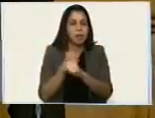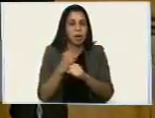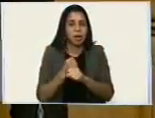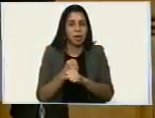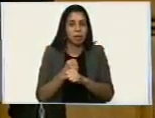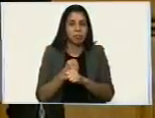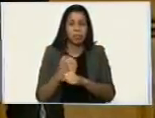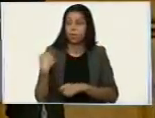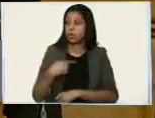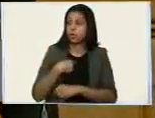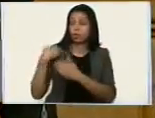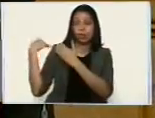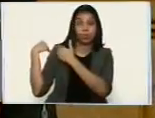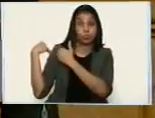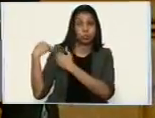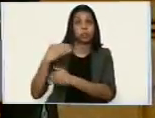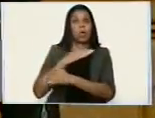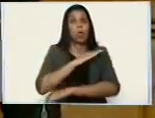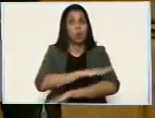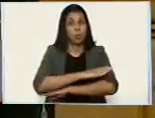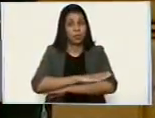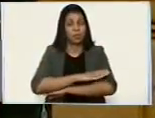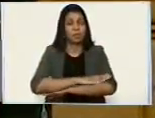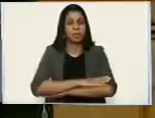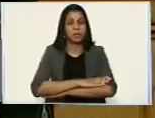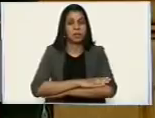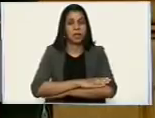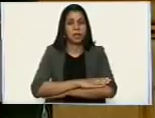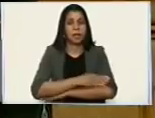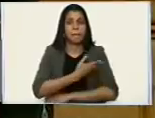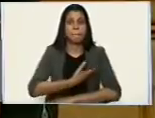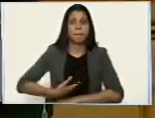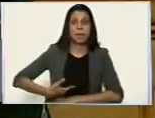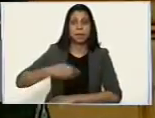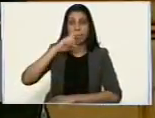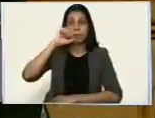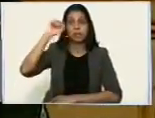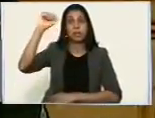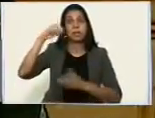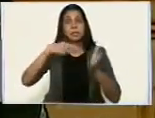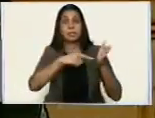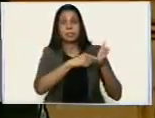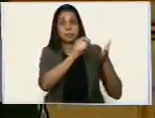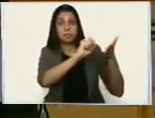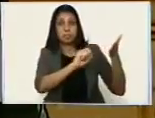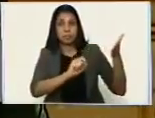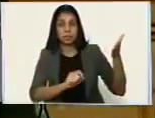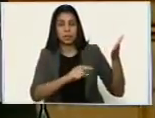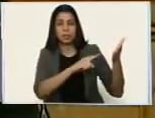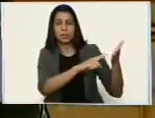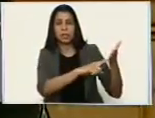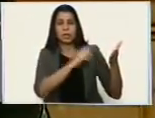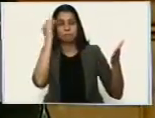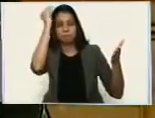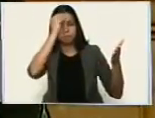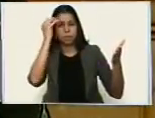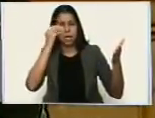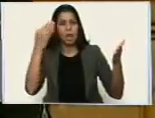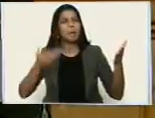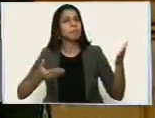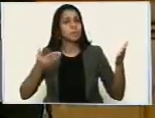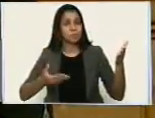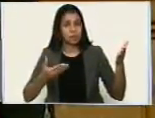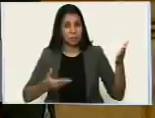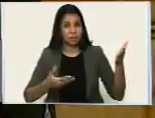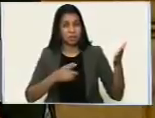ha puesto a considerar una designación fundamental para los tiempos que vive la República.